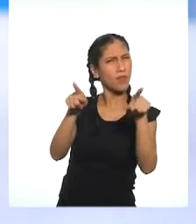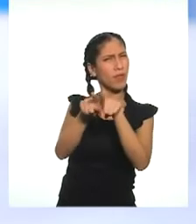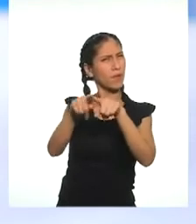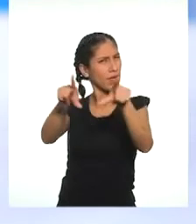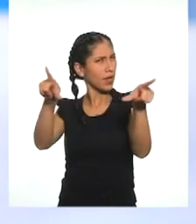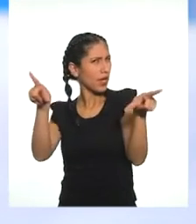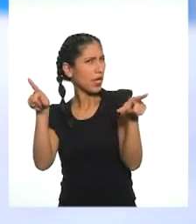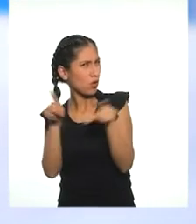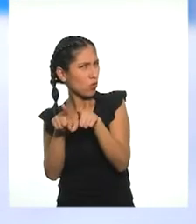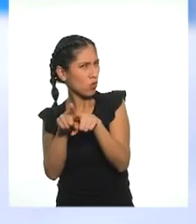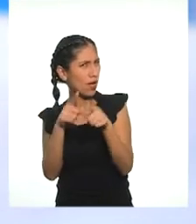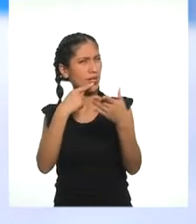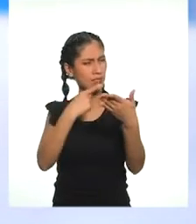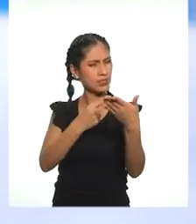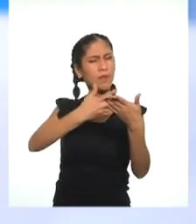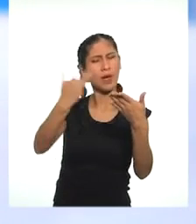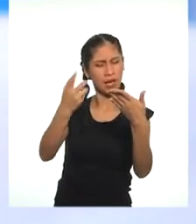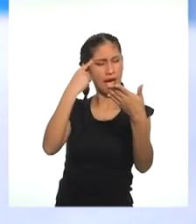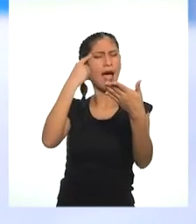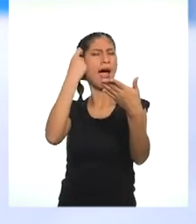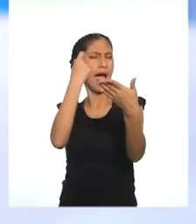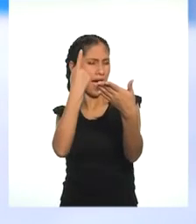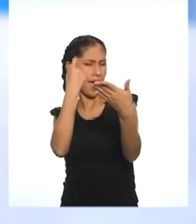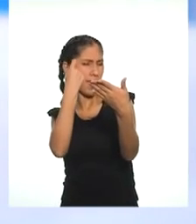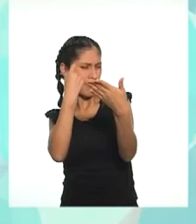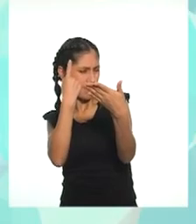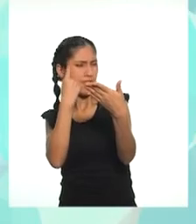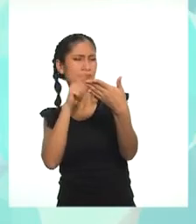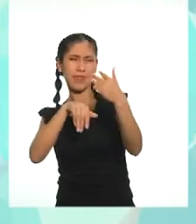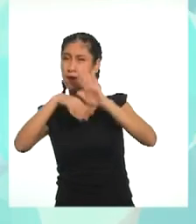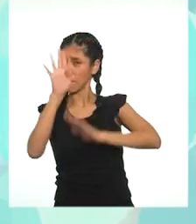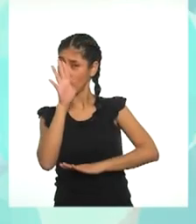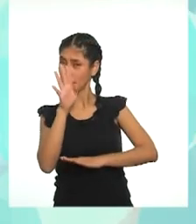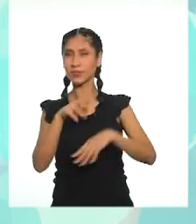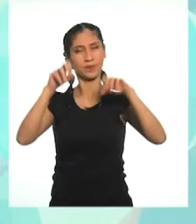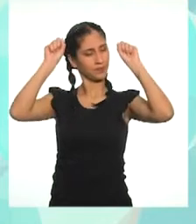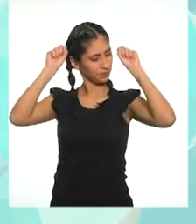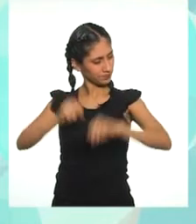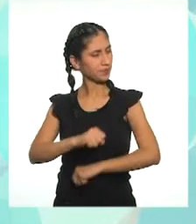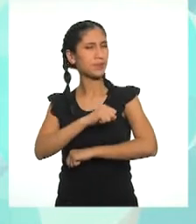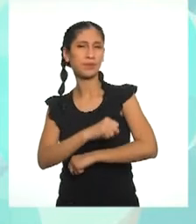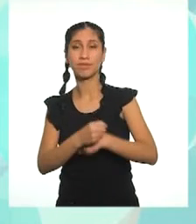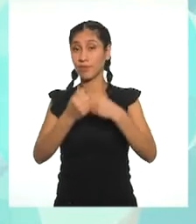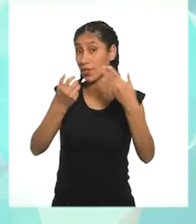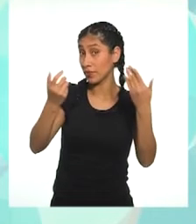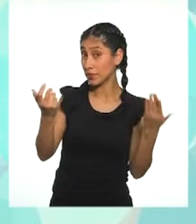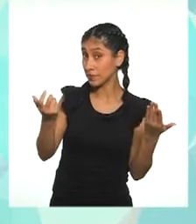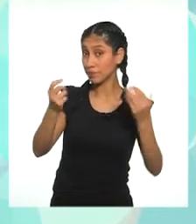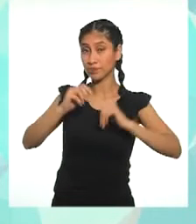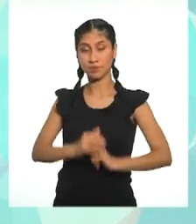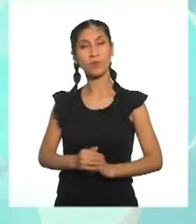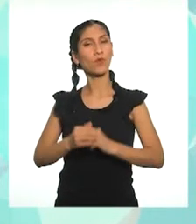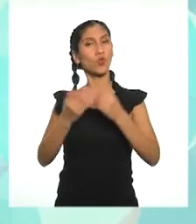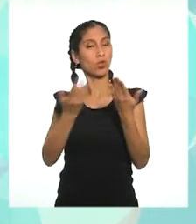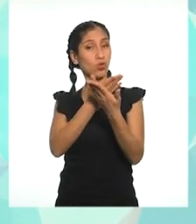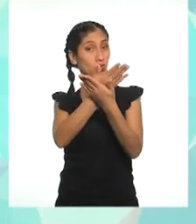se suelen mencionar con el fin de comprender mejor los sucesos. De acuerdo. Entonces, cuando ustedes